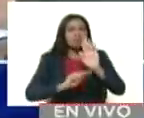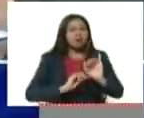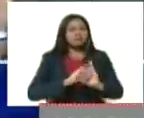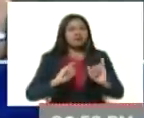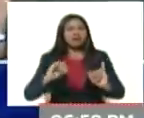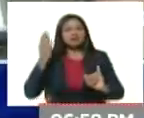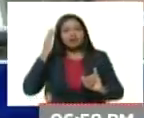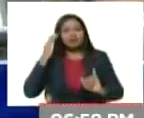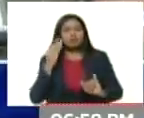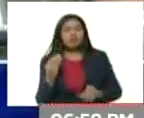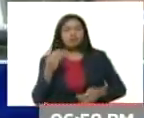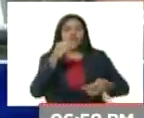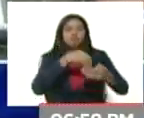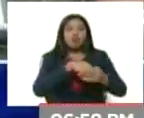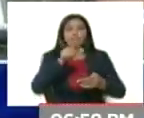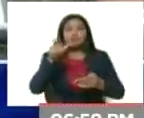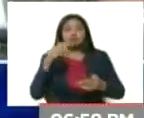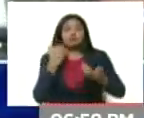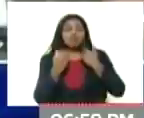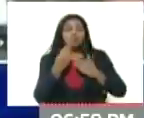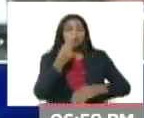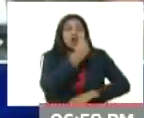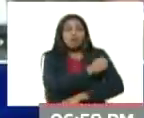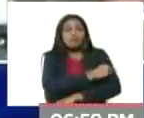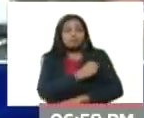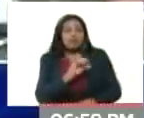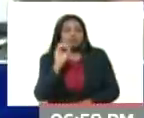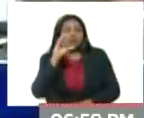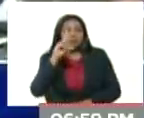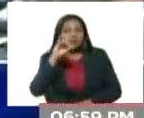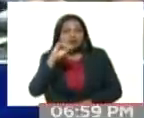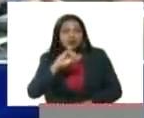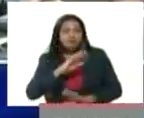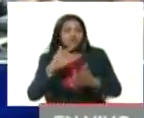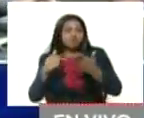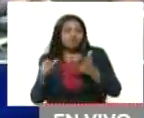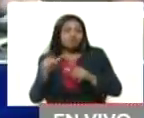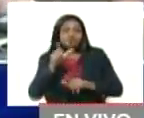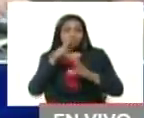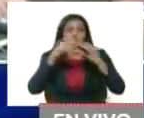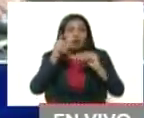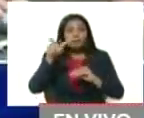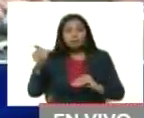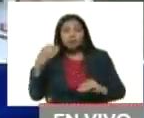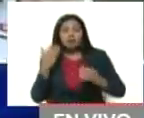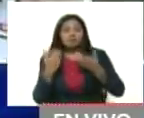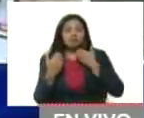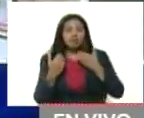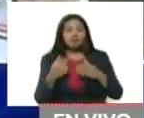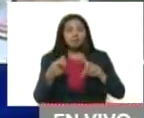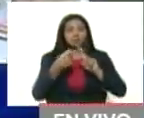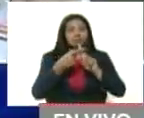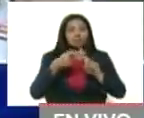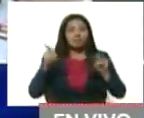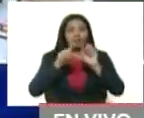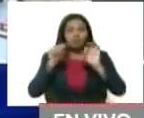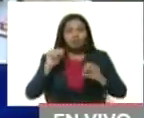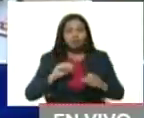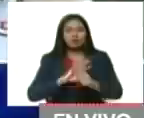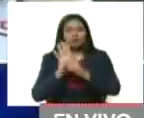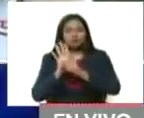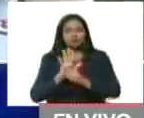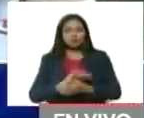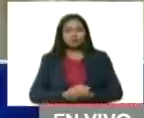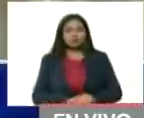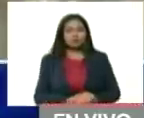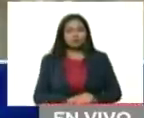implican el aislamiento en instituciones, en CDI o en hospitales, de todos los que tengan positivos para